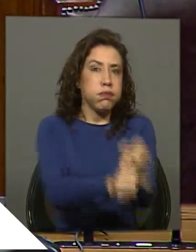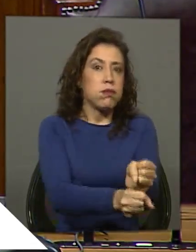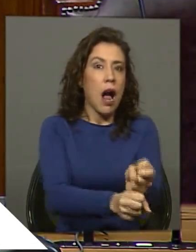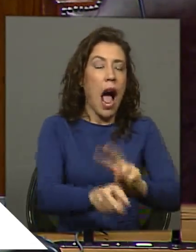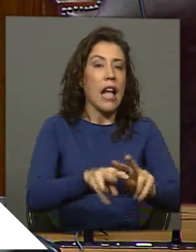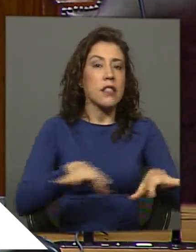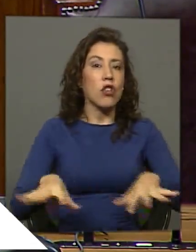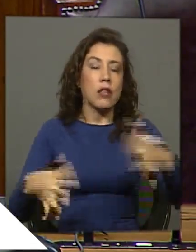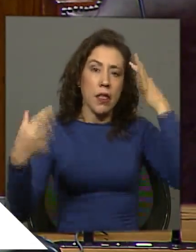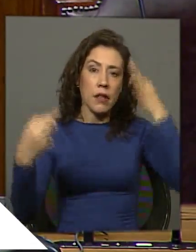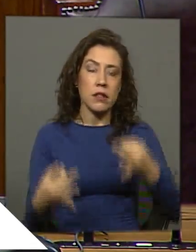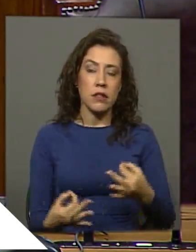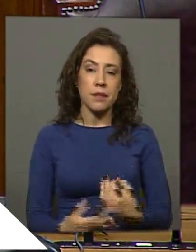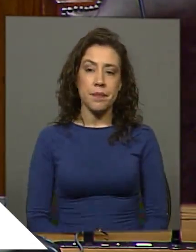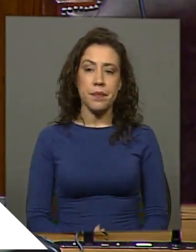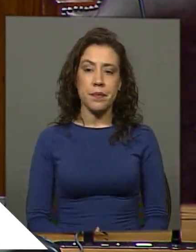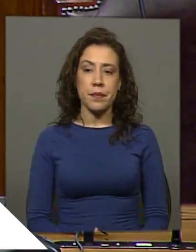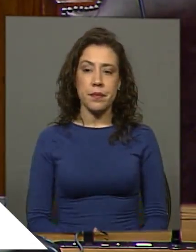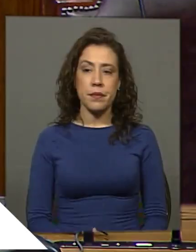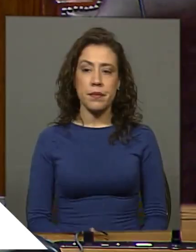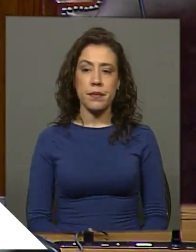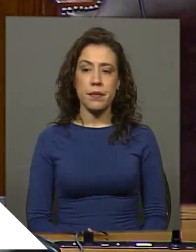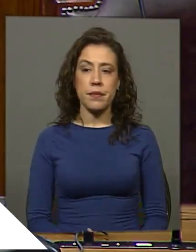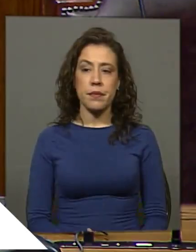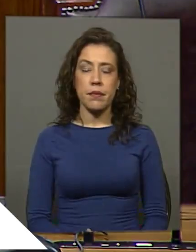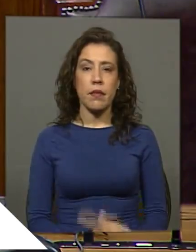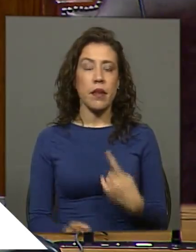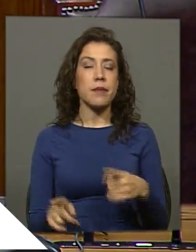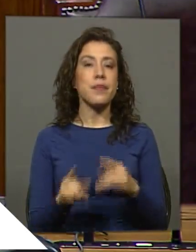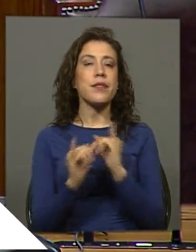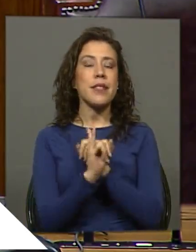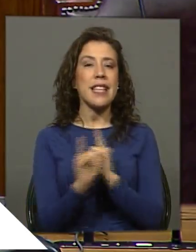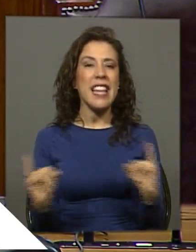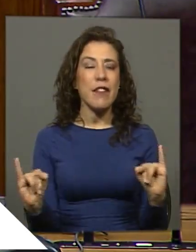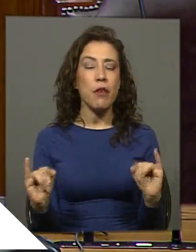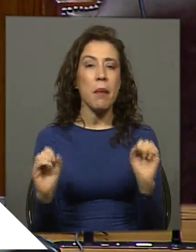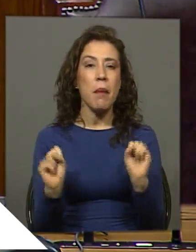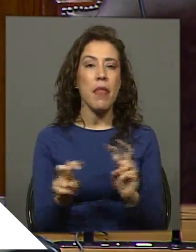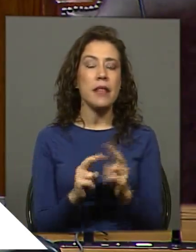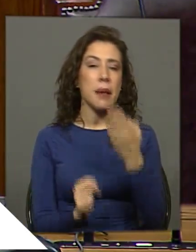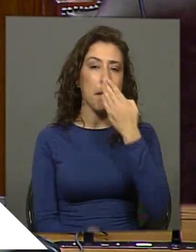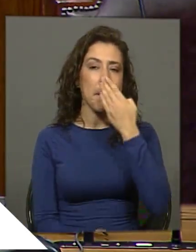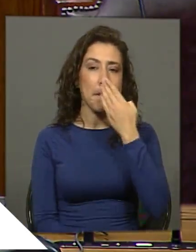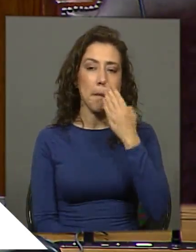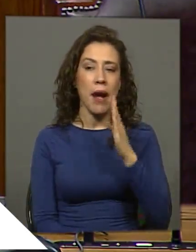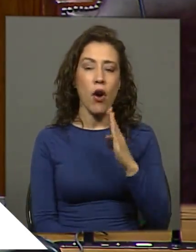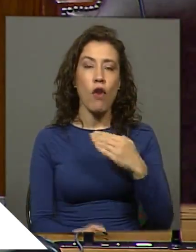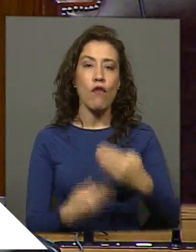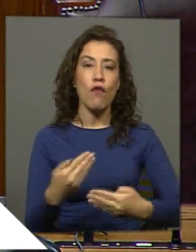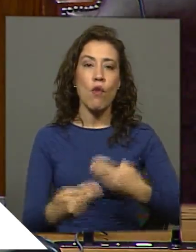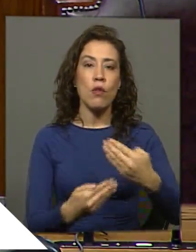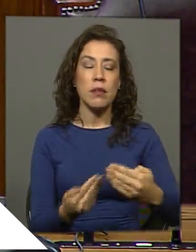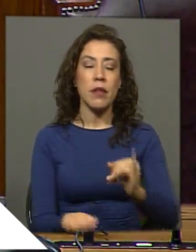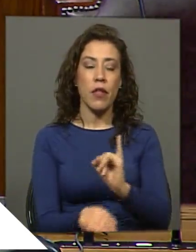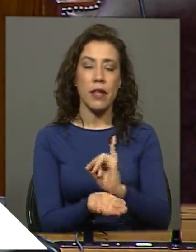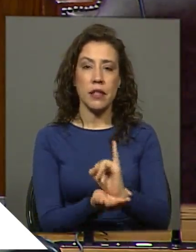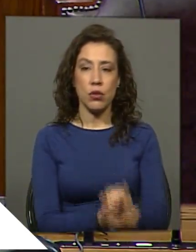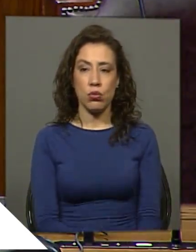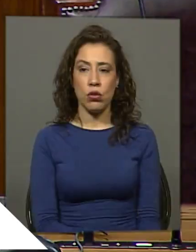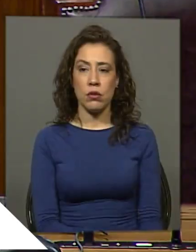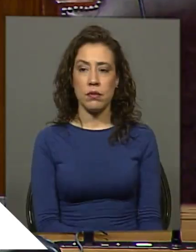de lo que se trata por lo tanto es de un reporte para poder tener un mejor funcionamiento de la institución